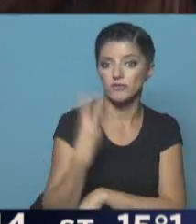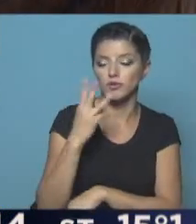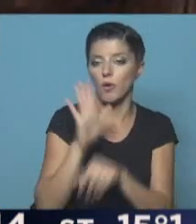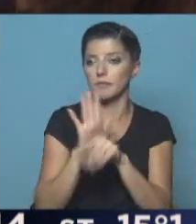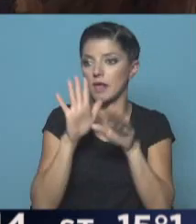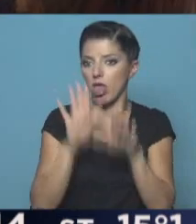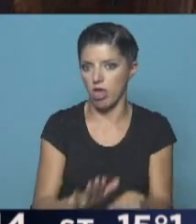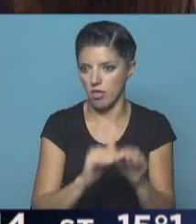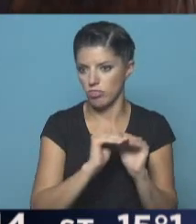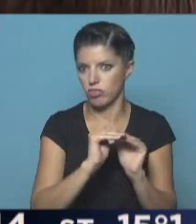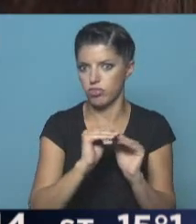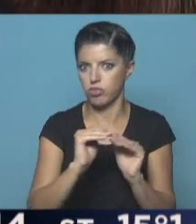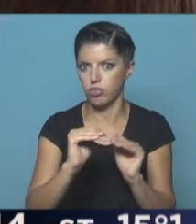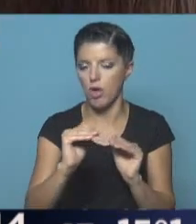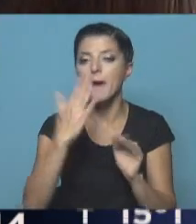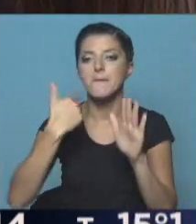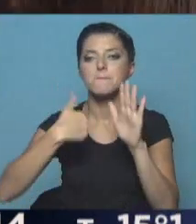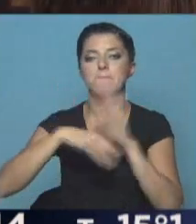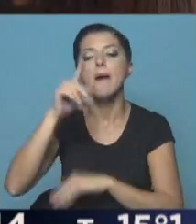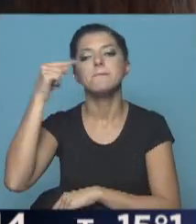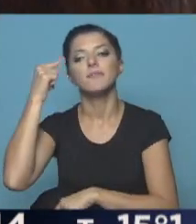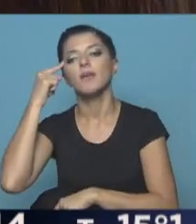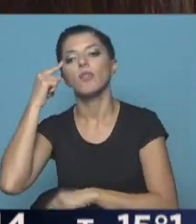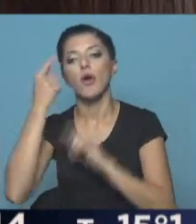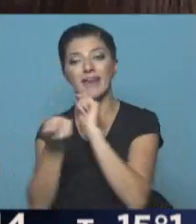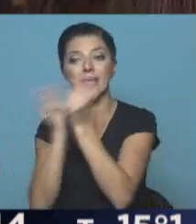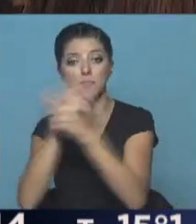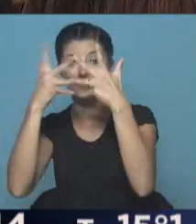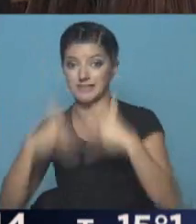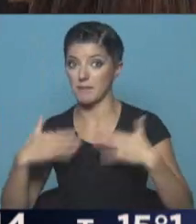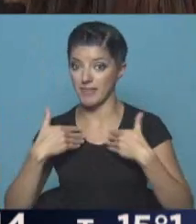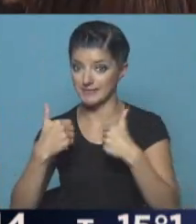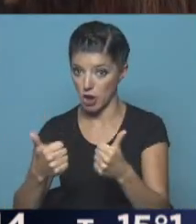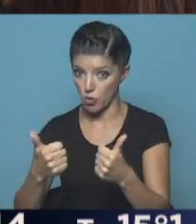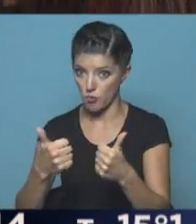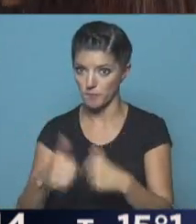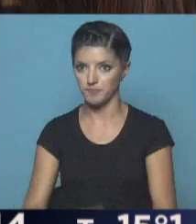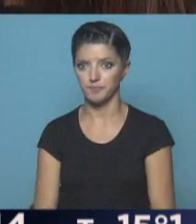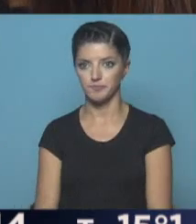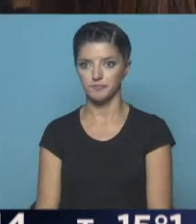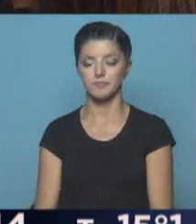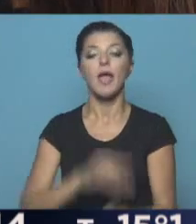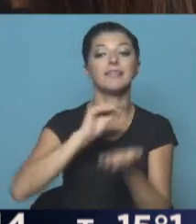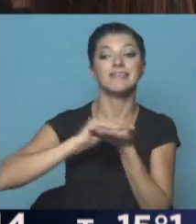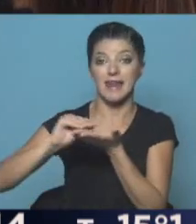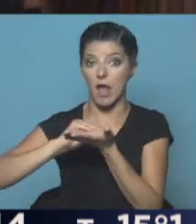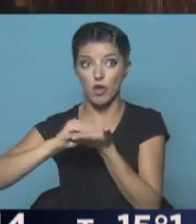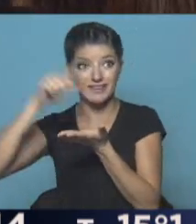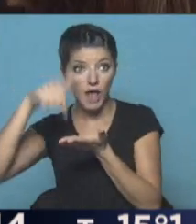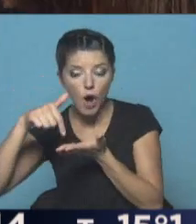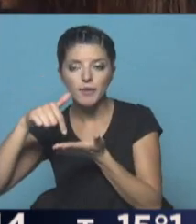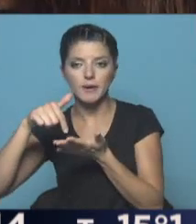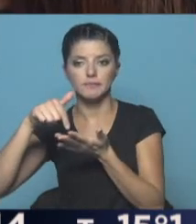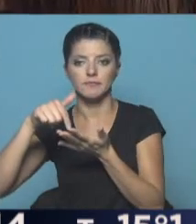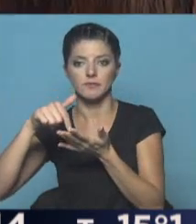y sobre todo con la reforma de salud. Los legisladores, los senadores están teniendo que